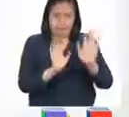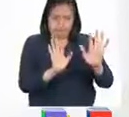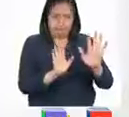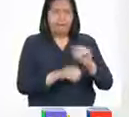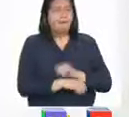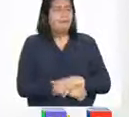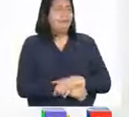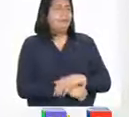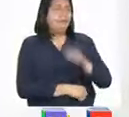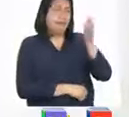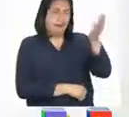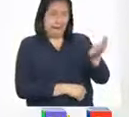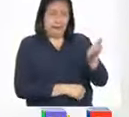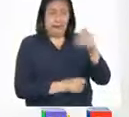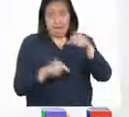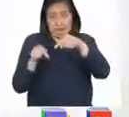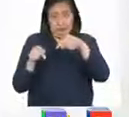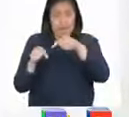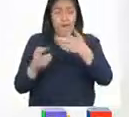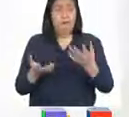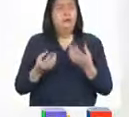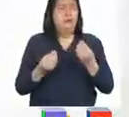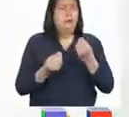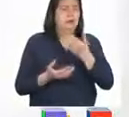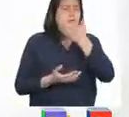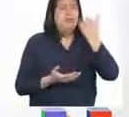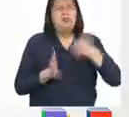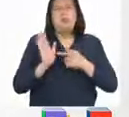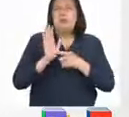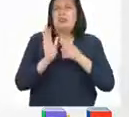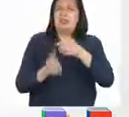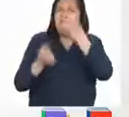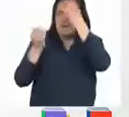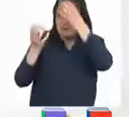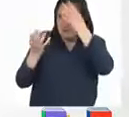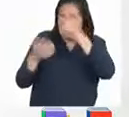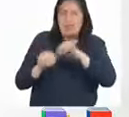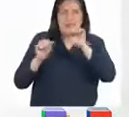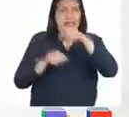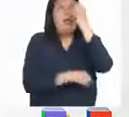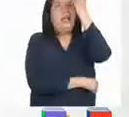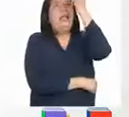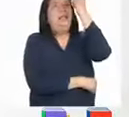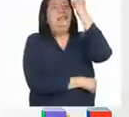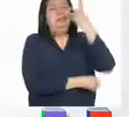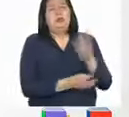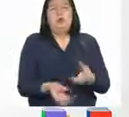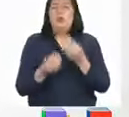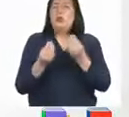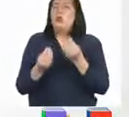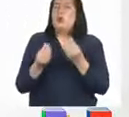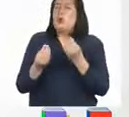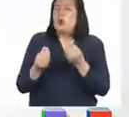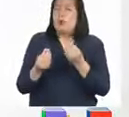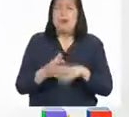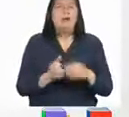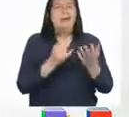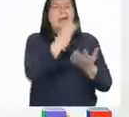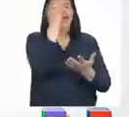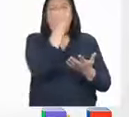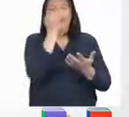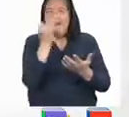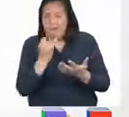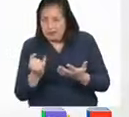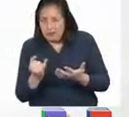Verás, Arturo, en estos casos, la mejor forma de hacer que la información se comprenda es a través de